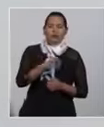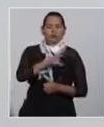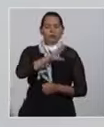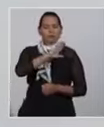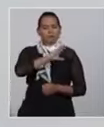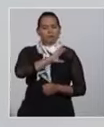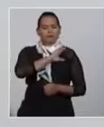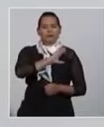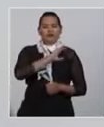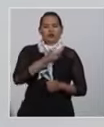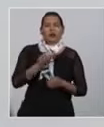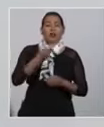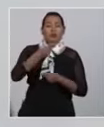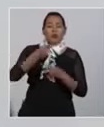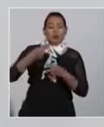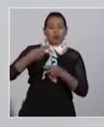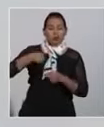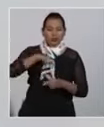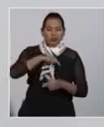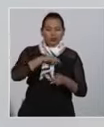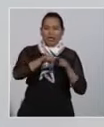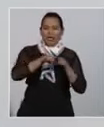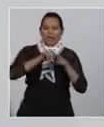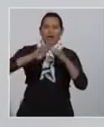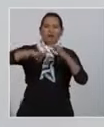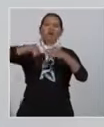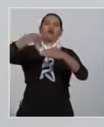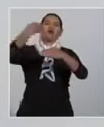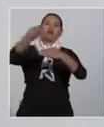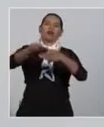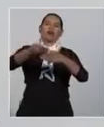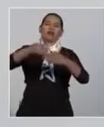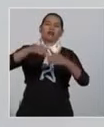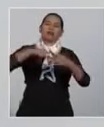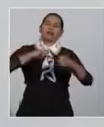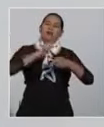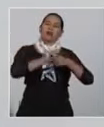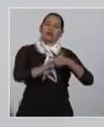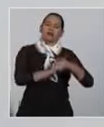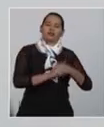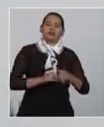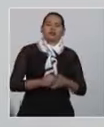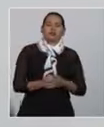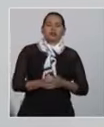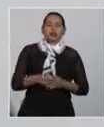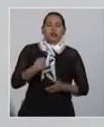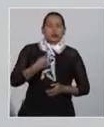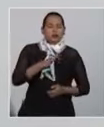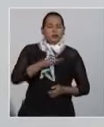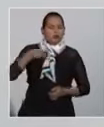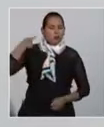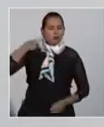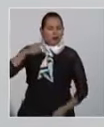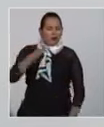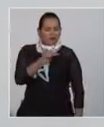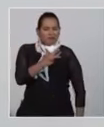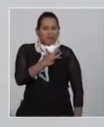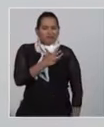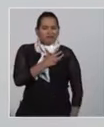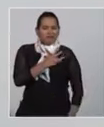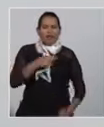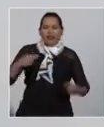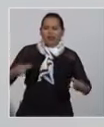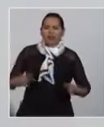nuestros hermanos migrantes que nos ven del otro lado del país. Soy una poblana de corazón. Nací y crecí en una familia donde